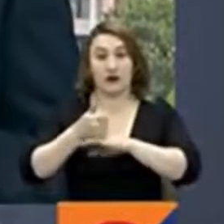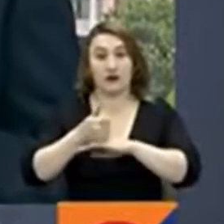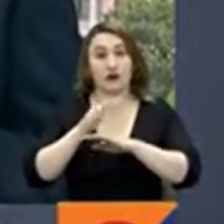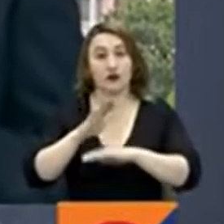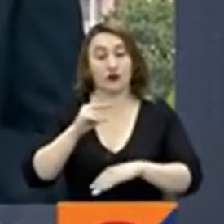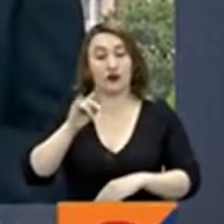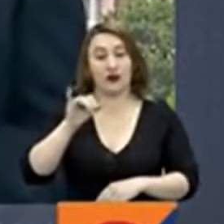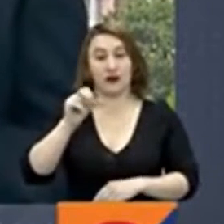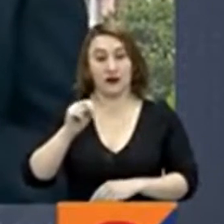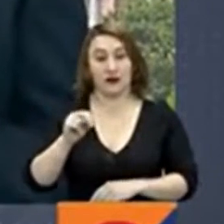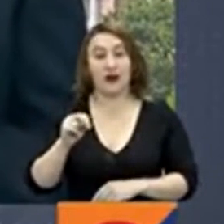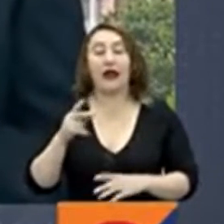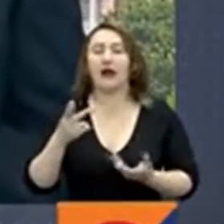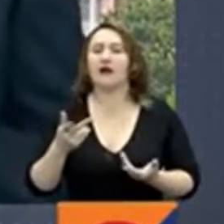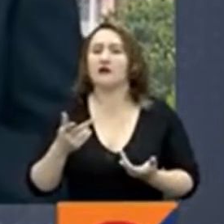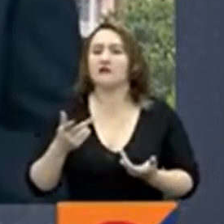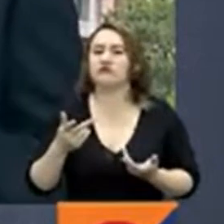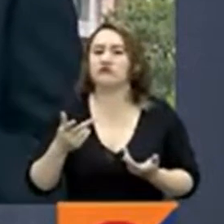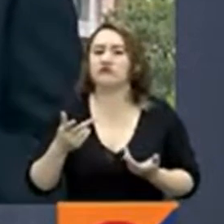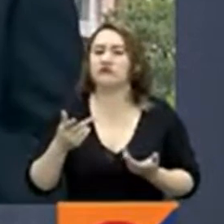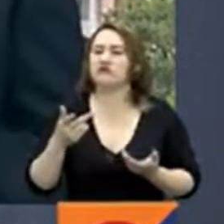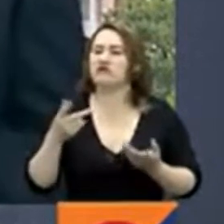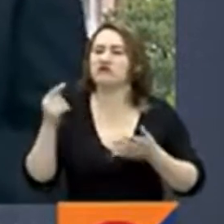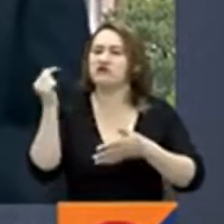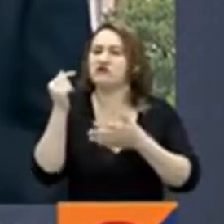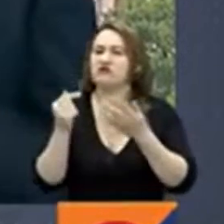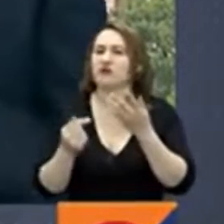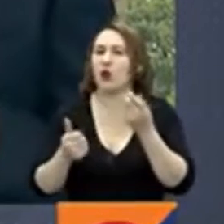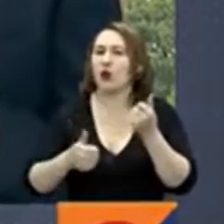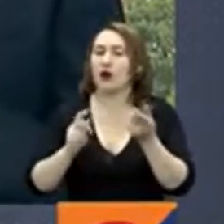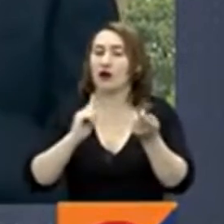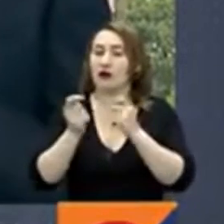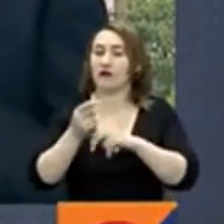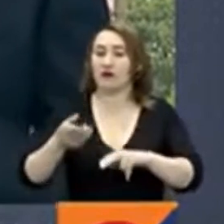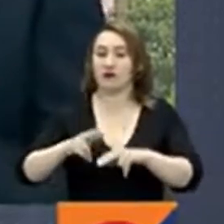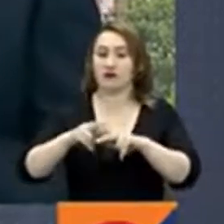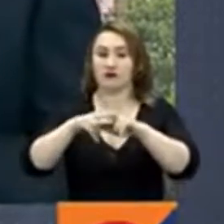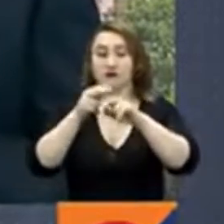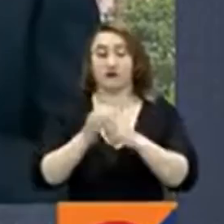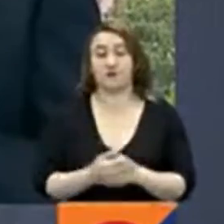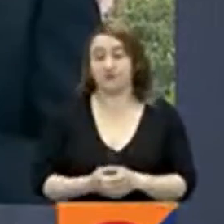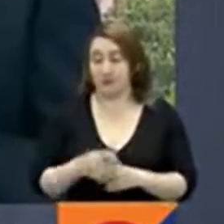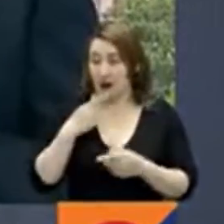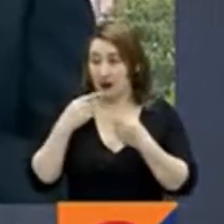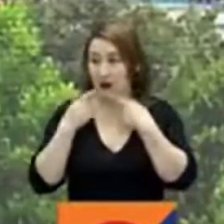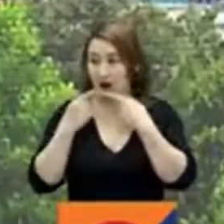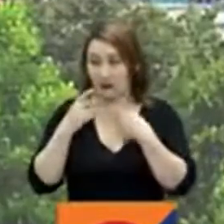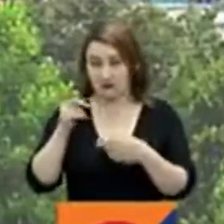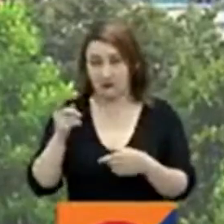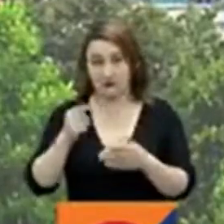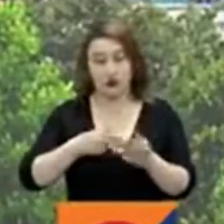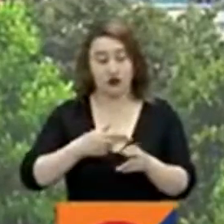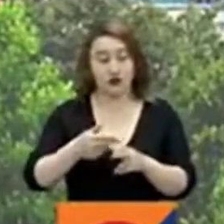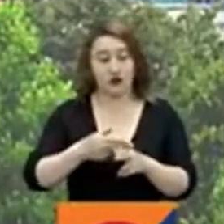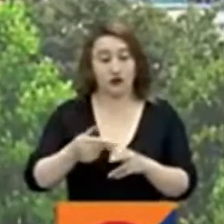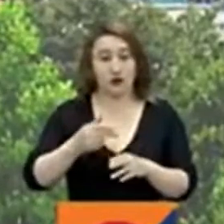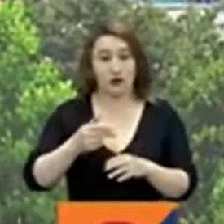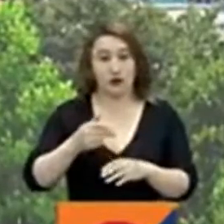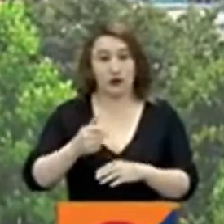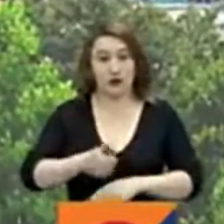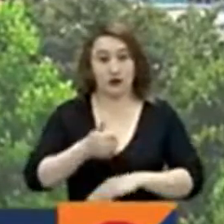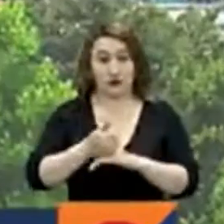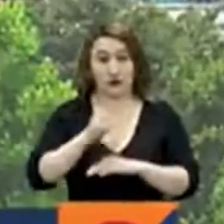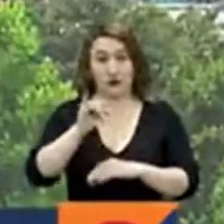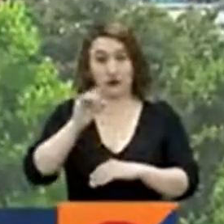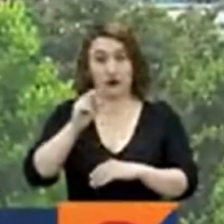Juan Sebastián Amaya. ¿A qué punto se refirió de la reforma? Carolina, pues hablamos precisamente con el próximo director de la DIAN y le explicó